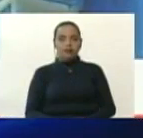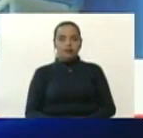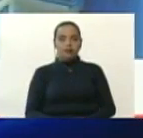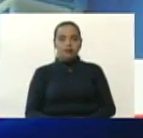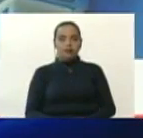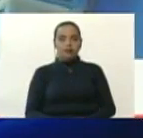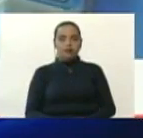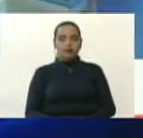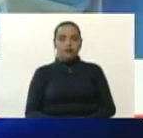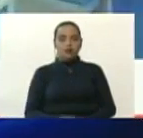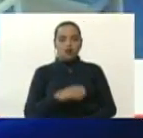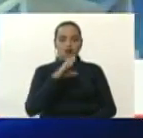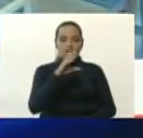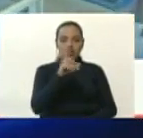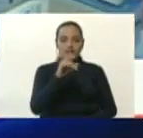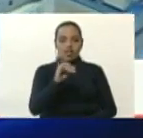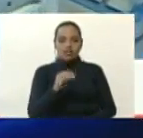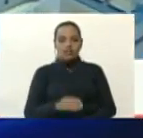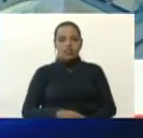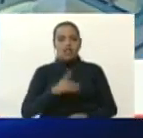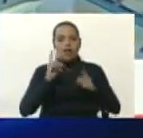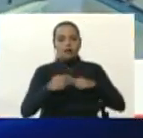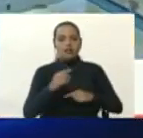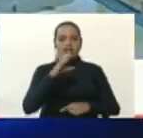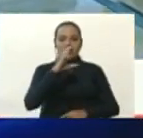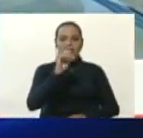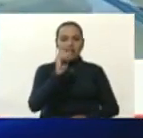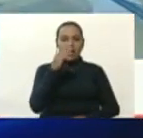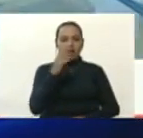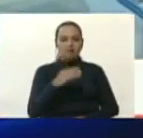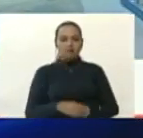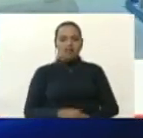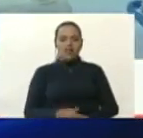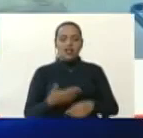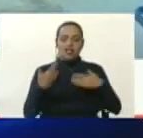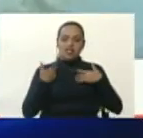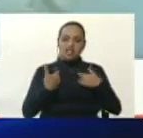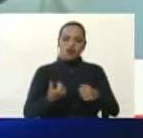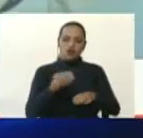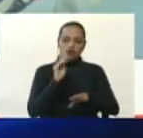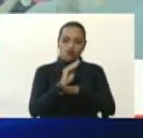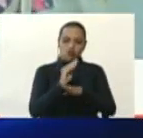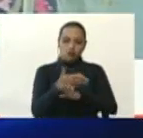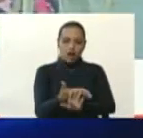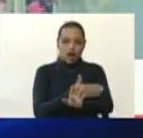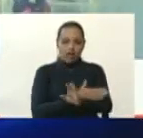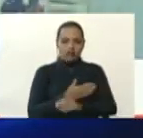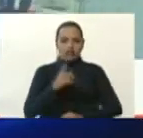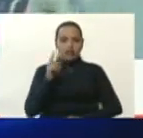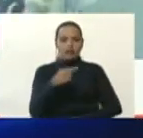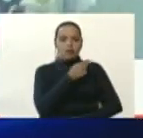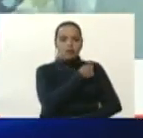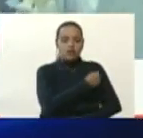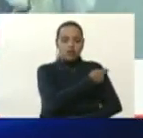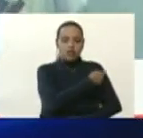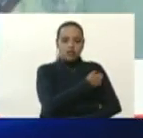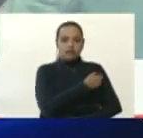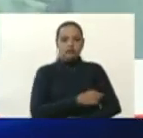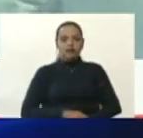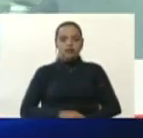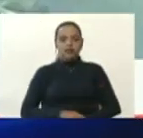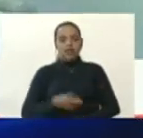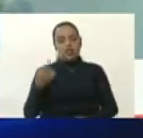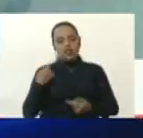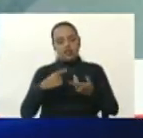Los CDI, los CAP, la salud diagnóstica, ¿no? Y luego los hospitales. Los